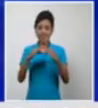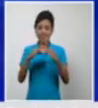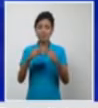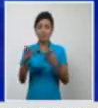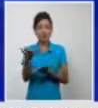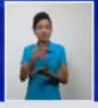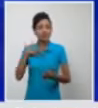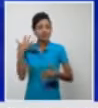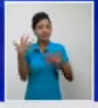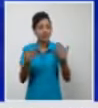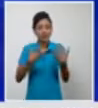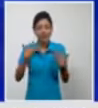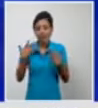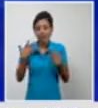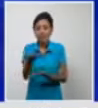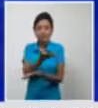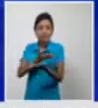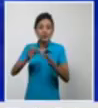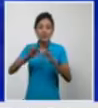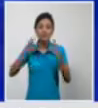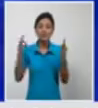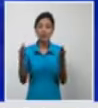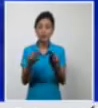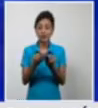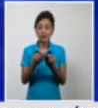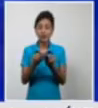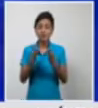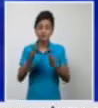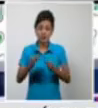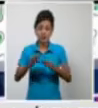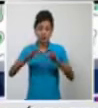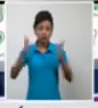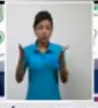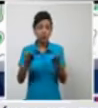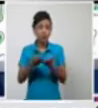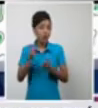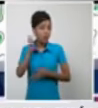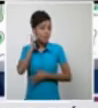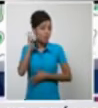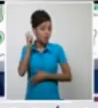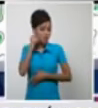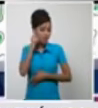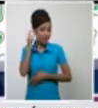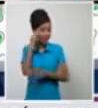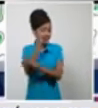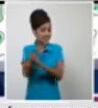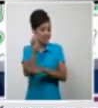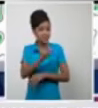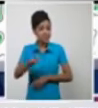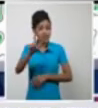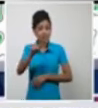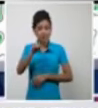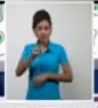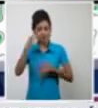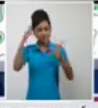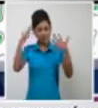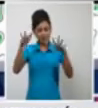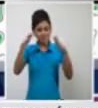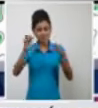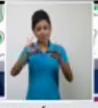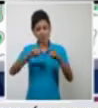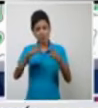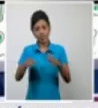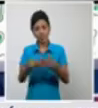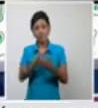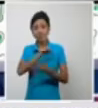supuesto, y llegue entonces a todas las mujeres del sector de las ciencias sociales nuestra felicitación y nuestro abrazo, nuestro